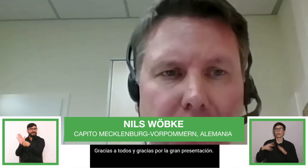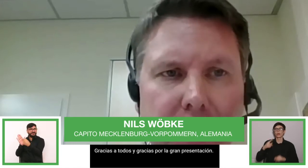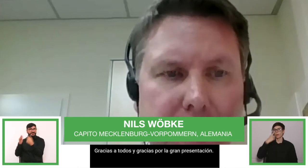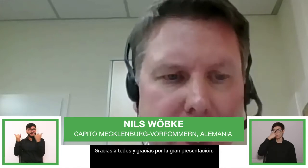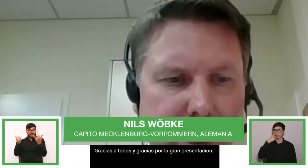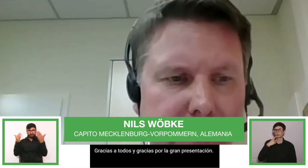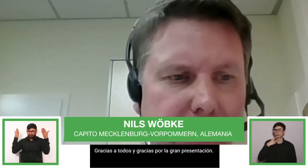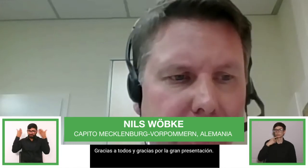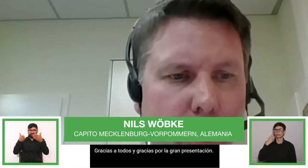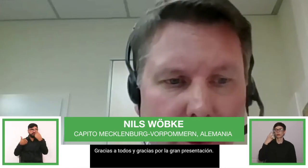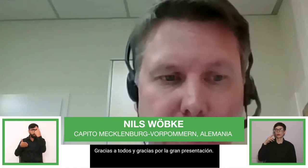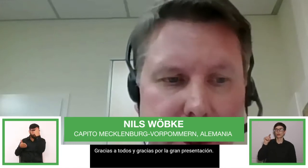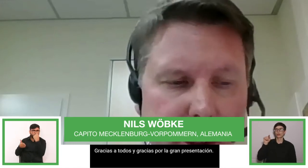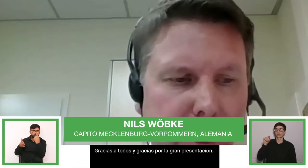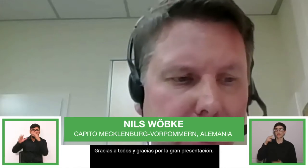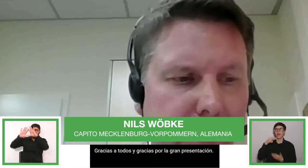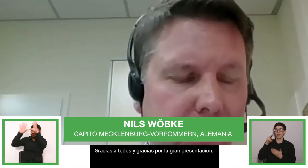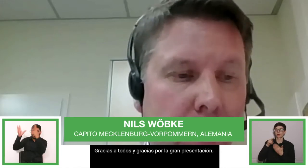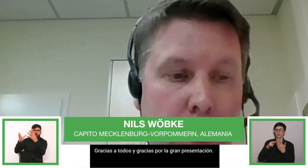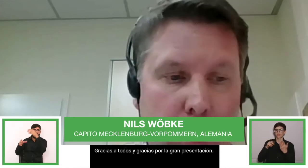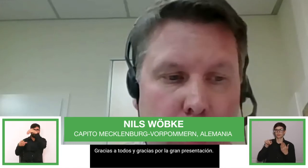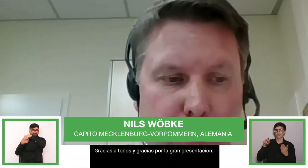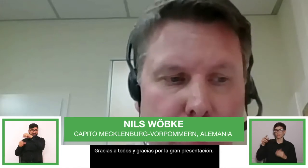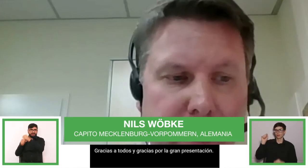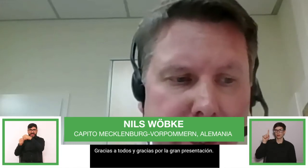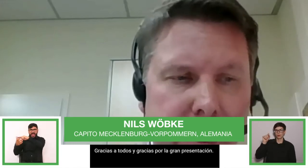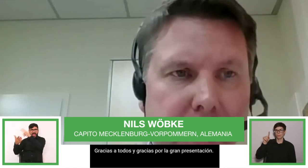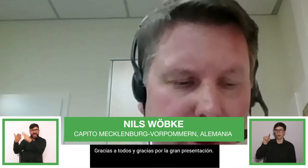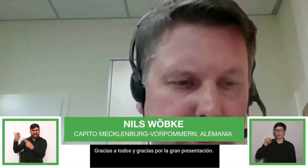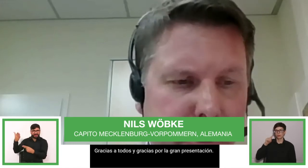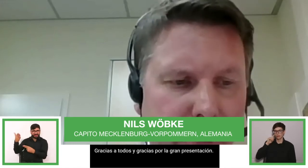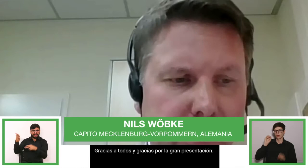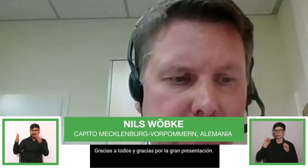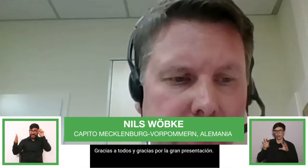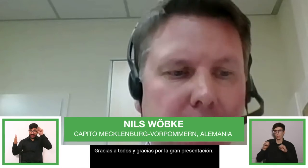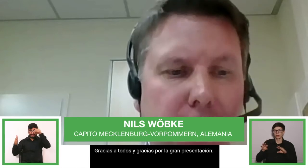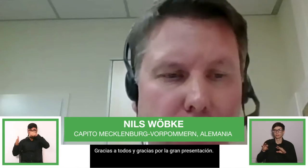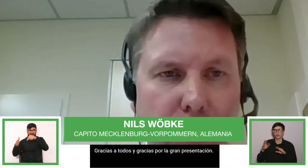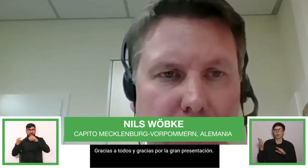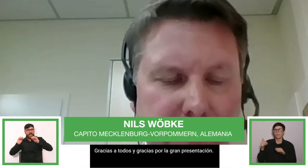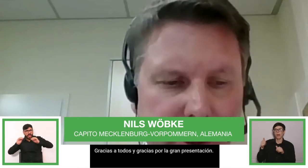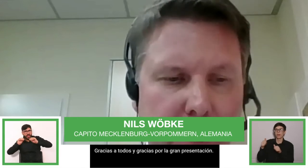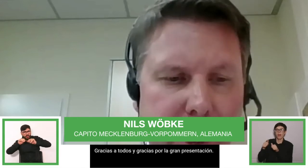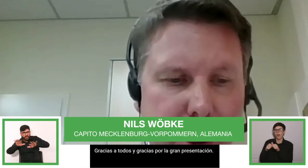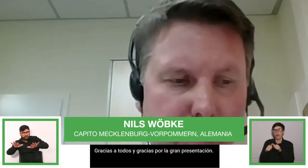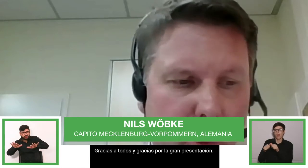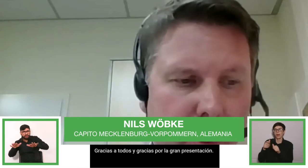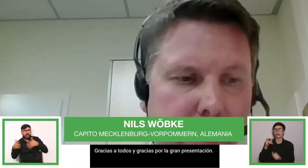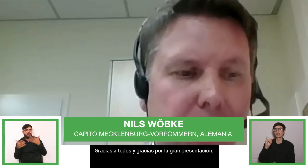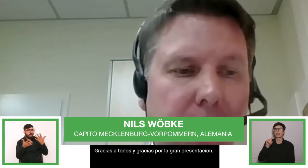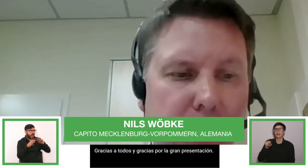Fushim, que se llama Capacitando a Guías de Museo con